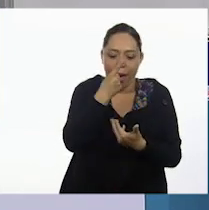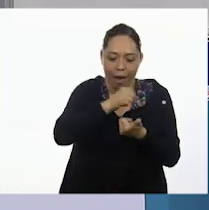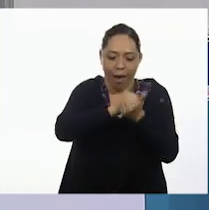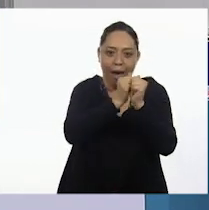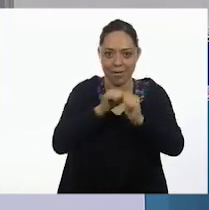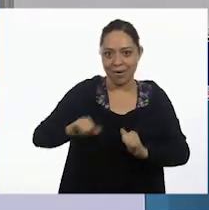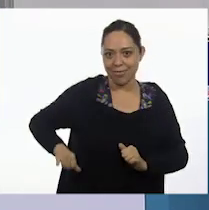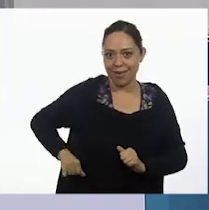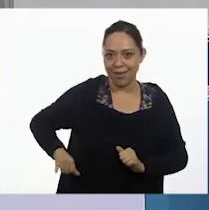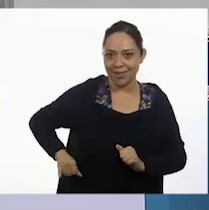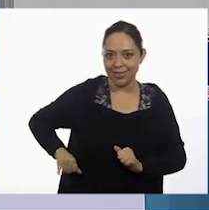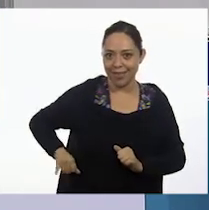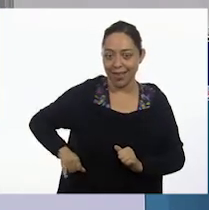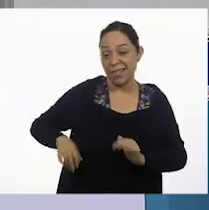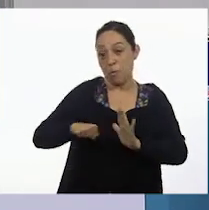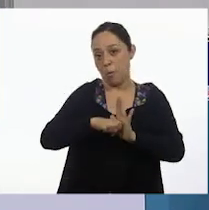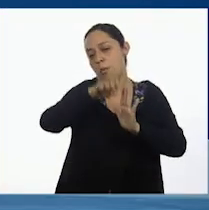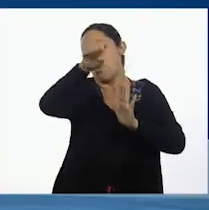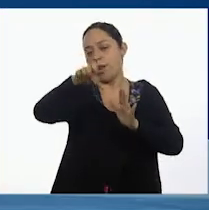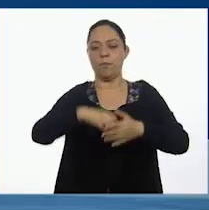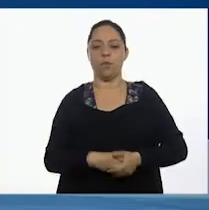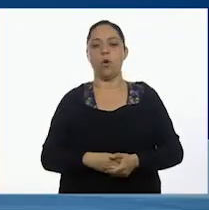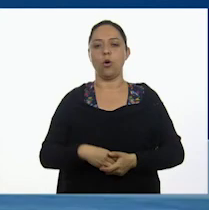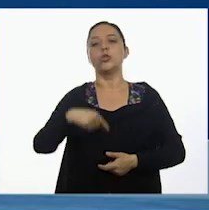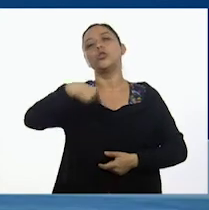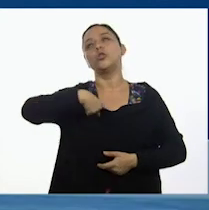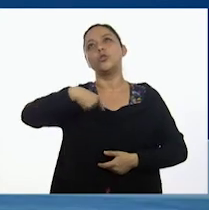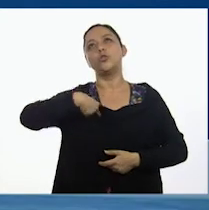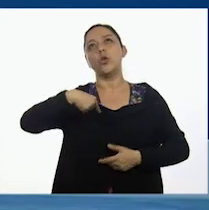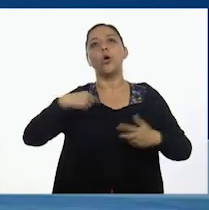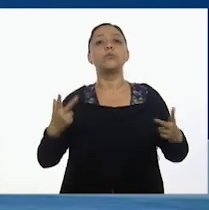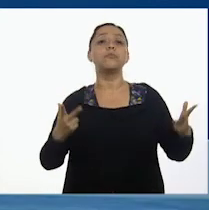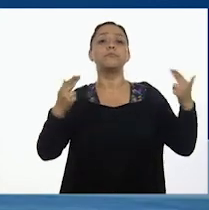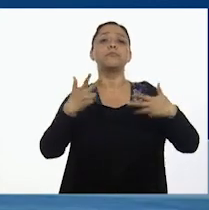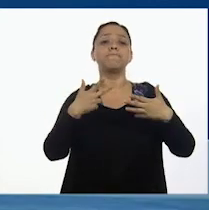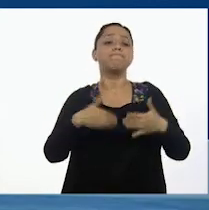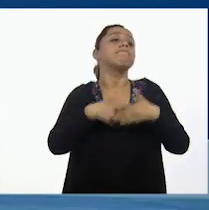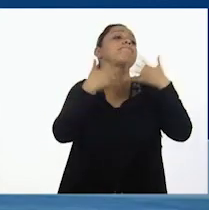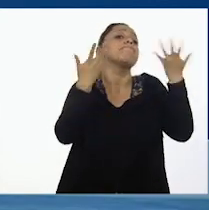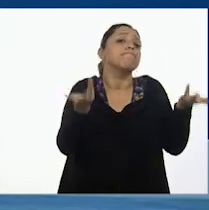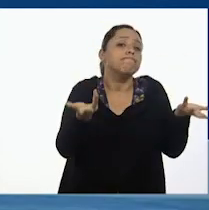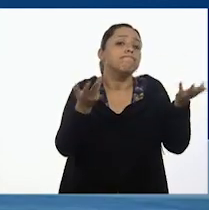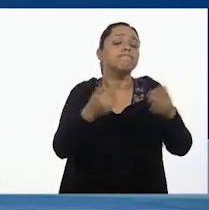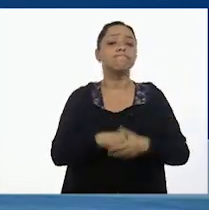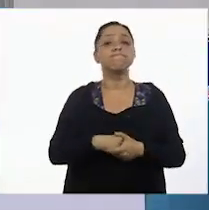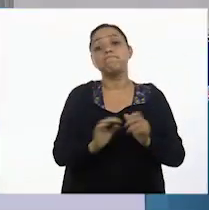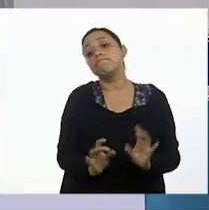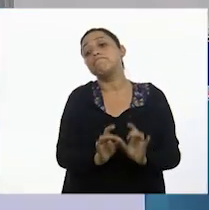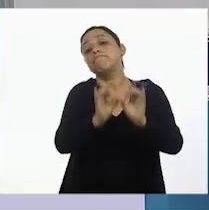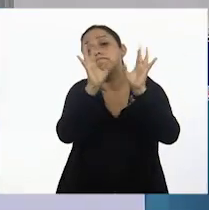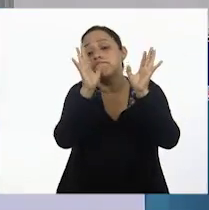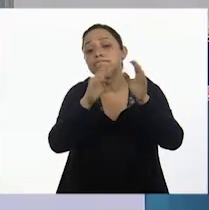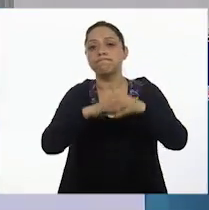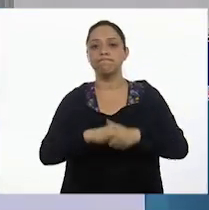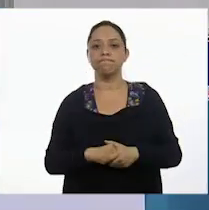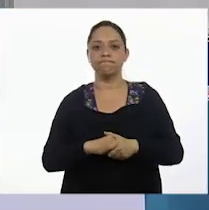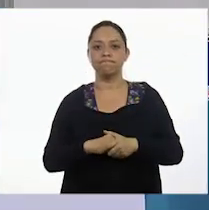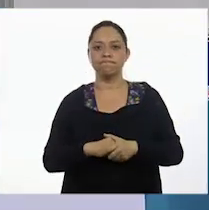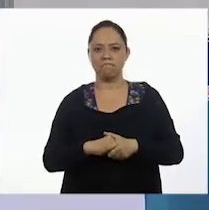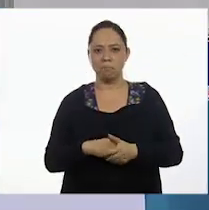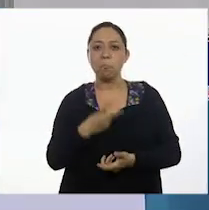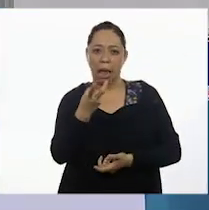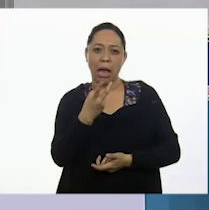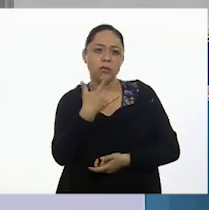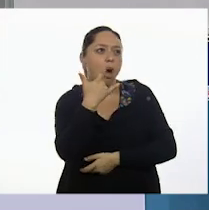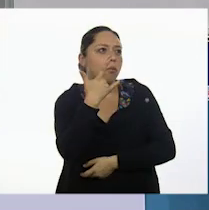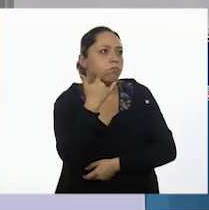Por ejemplo, no es lo mismo cuando yo digo frases como y entonces, cuando de pronto, aunque estas frases invitan a la